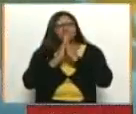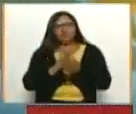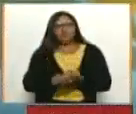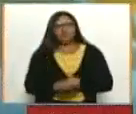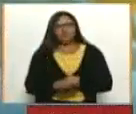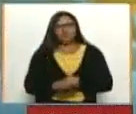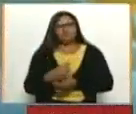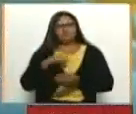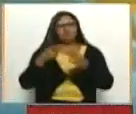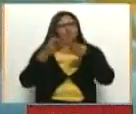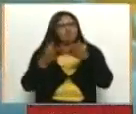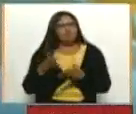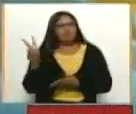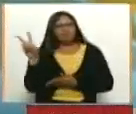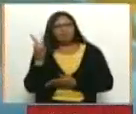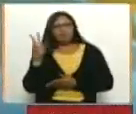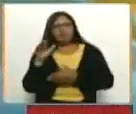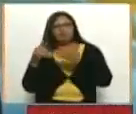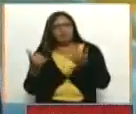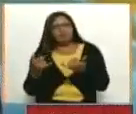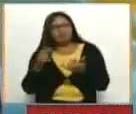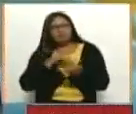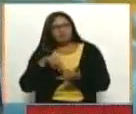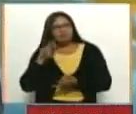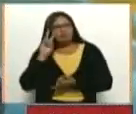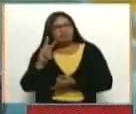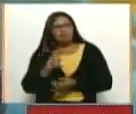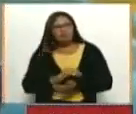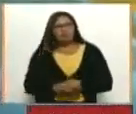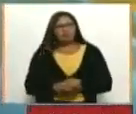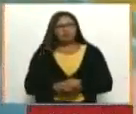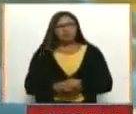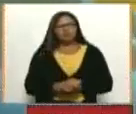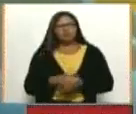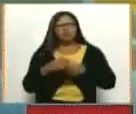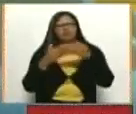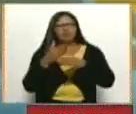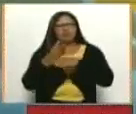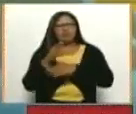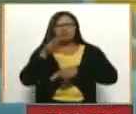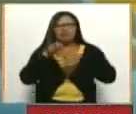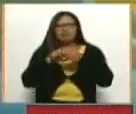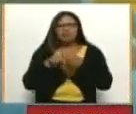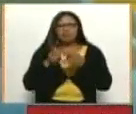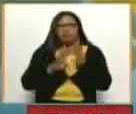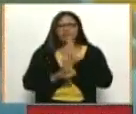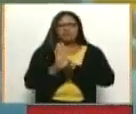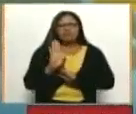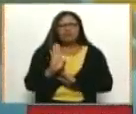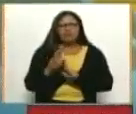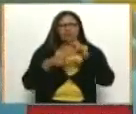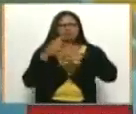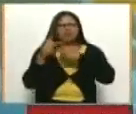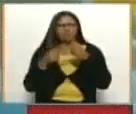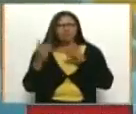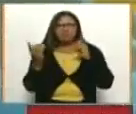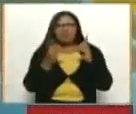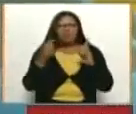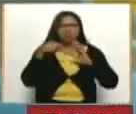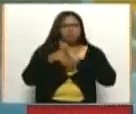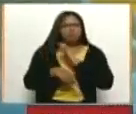de Venezuela ha dicho simplemente nosotros... para sentarnos, digamos, para avanzar en un proceso de diálogo a